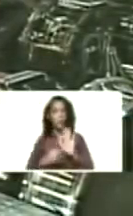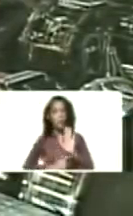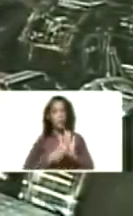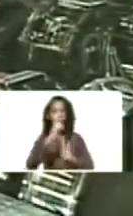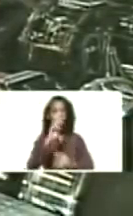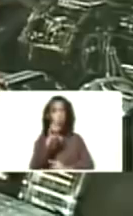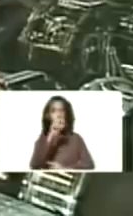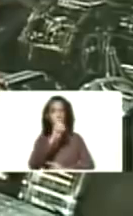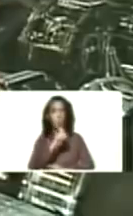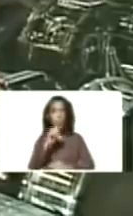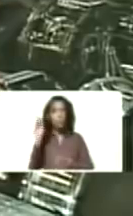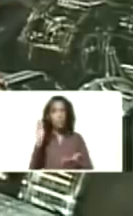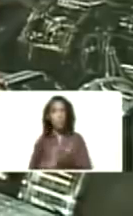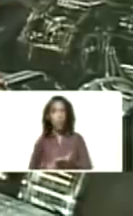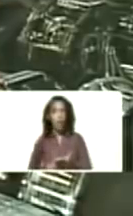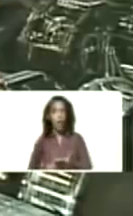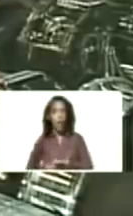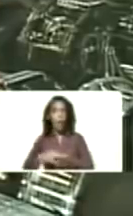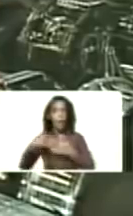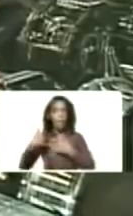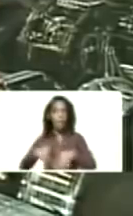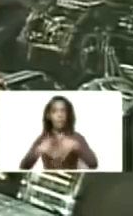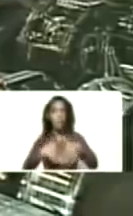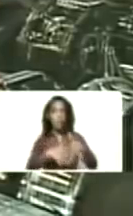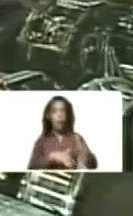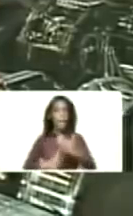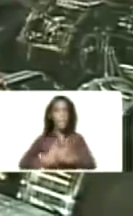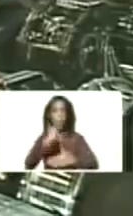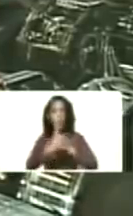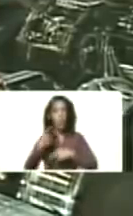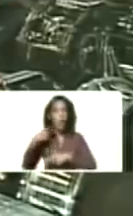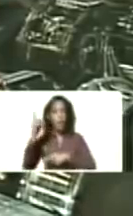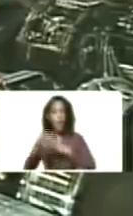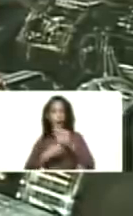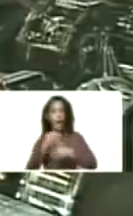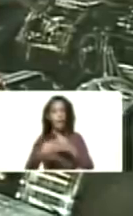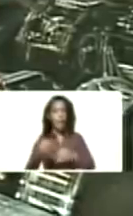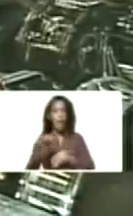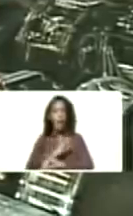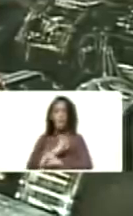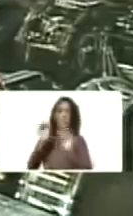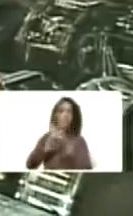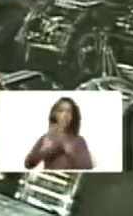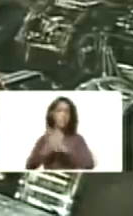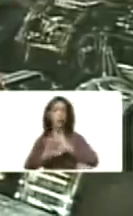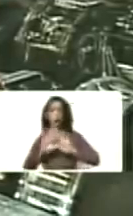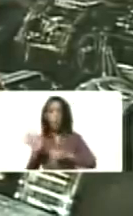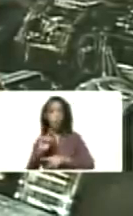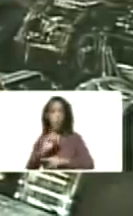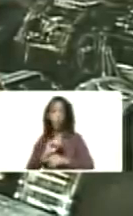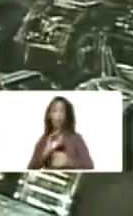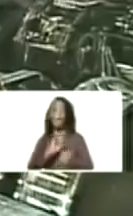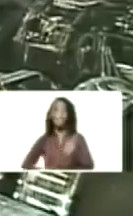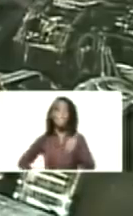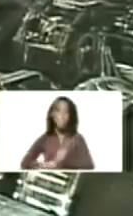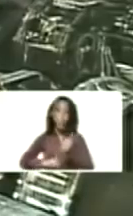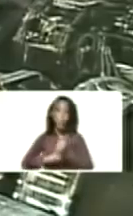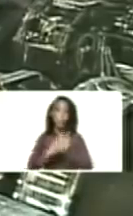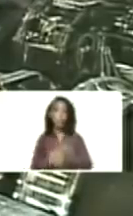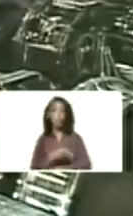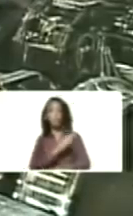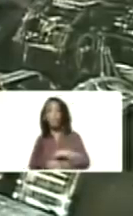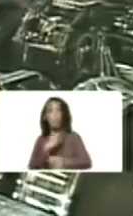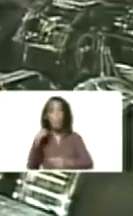2 años para poner en marcha este proyecto Tren Caracas, que no termina aquí, que va fortaleciendo y que va generando